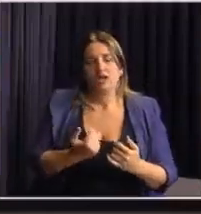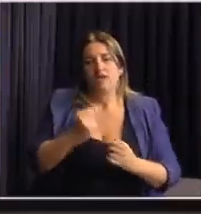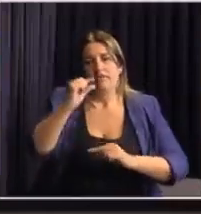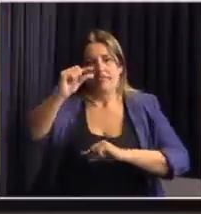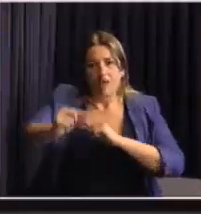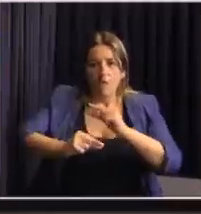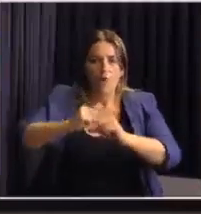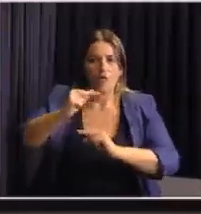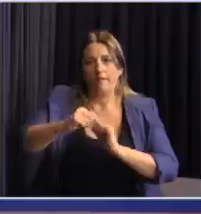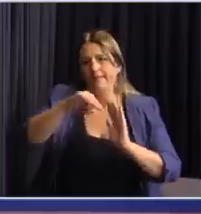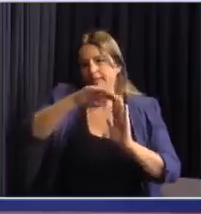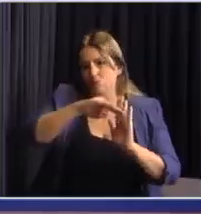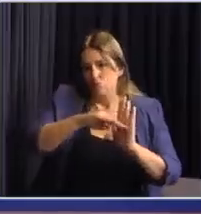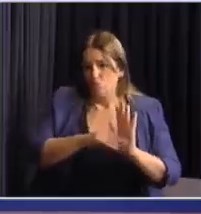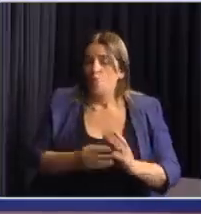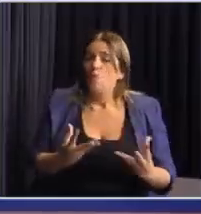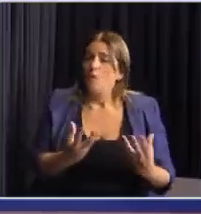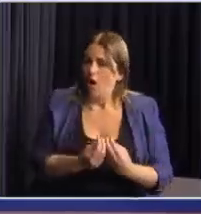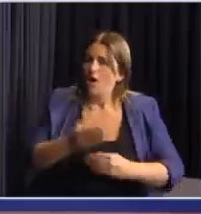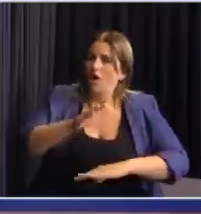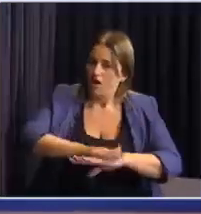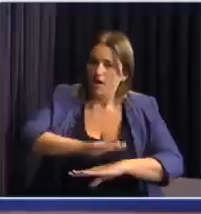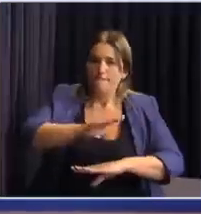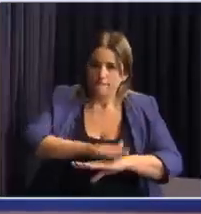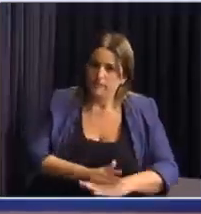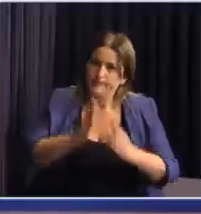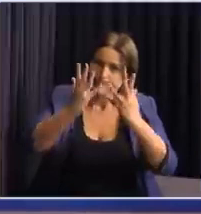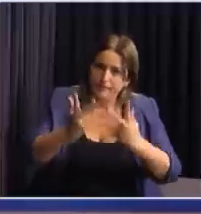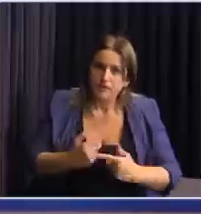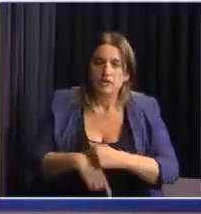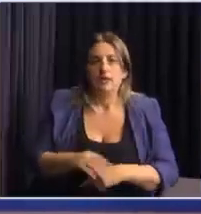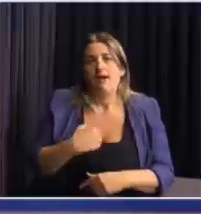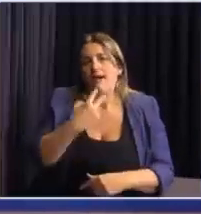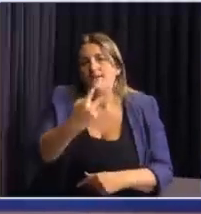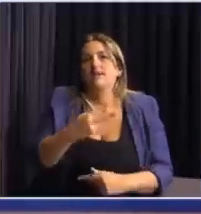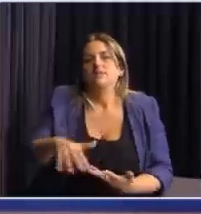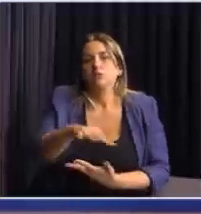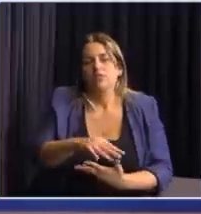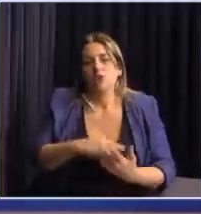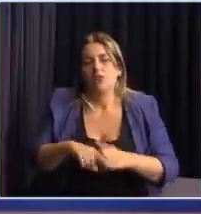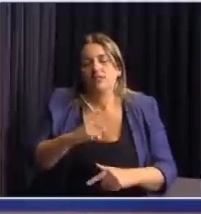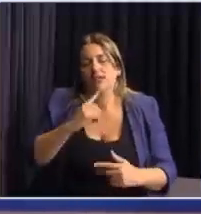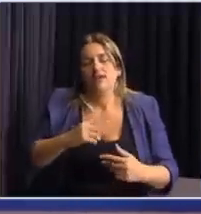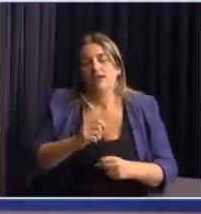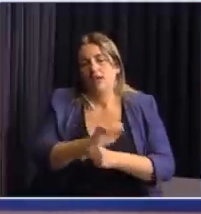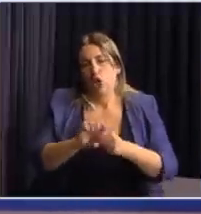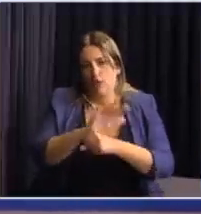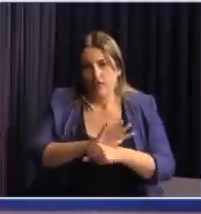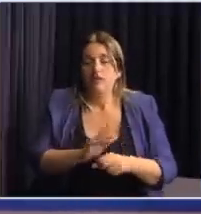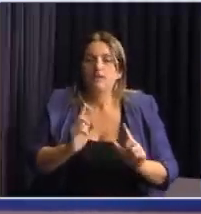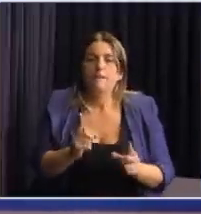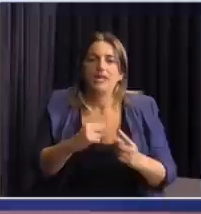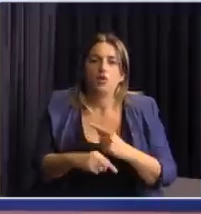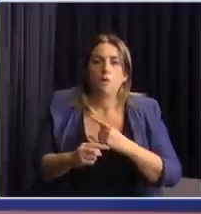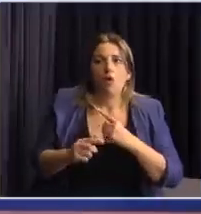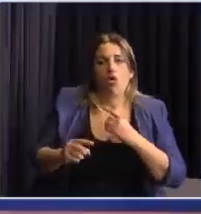gradual, responsable, que tiene en cuenta las condiciones sanitarias y en diálogo con